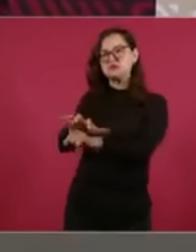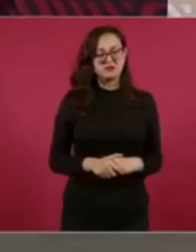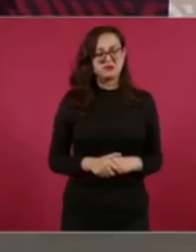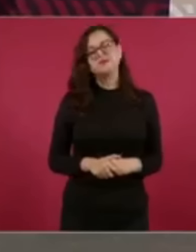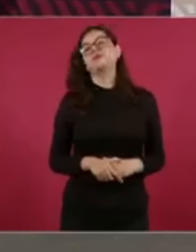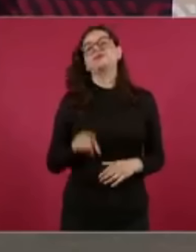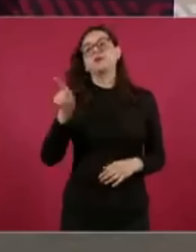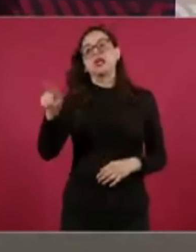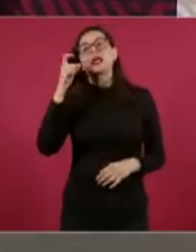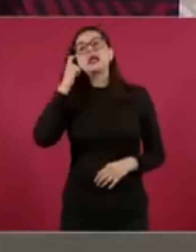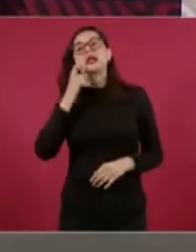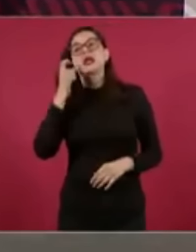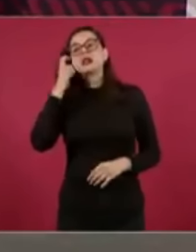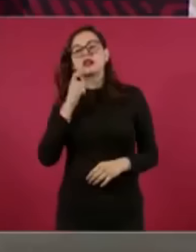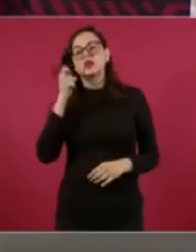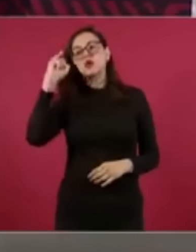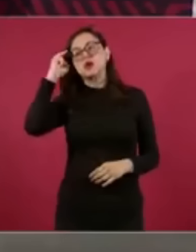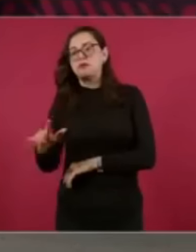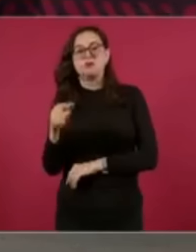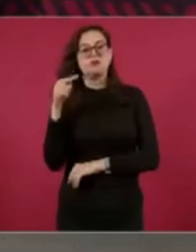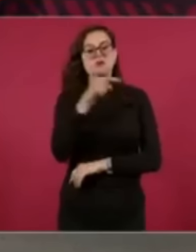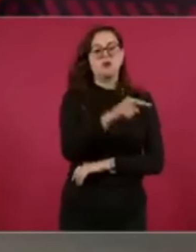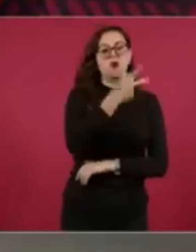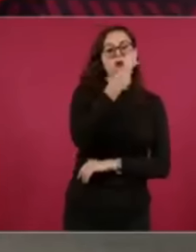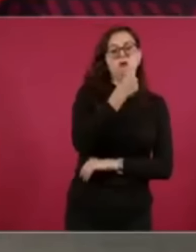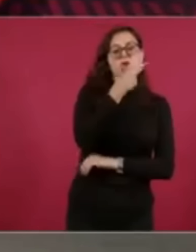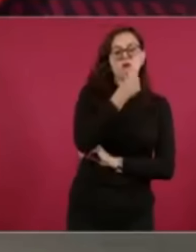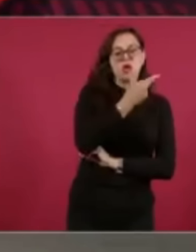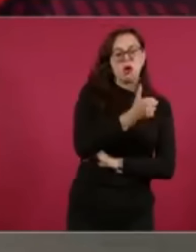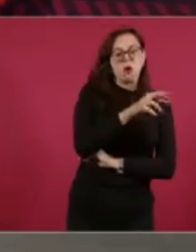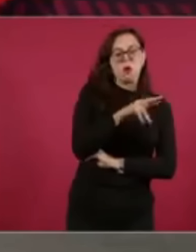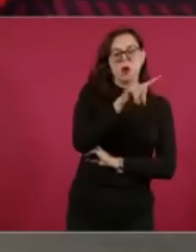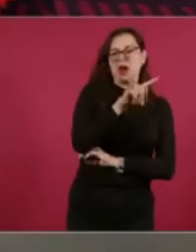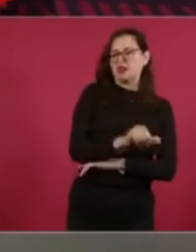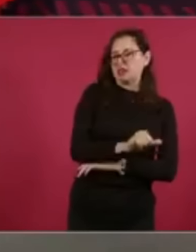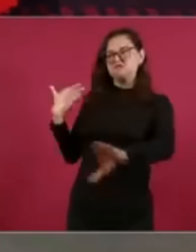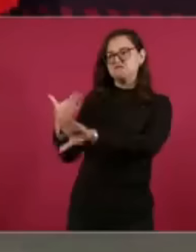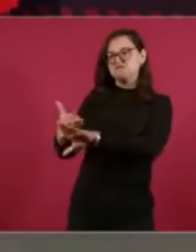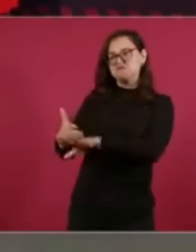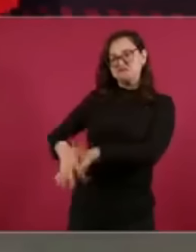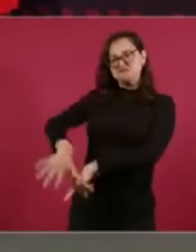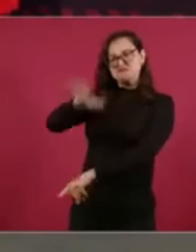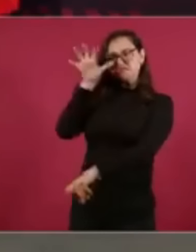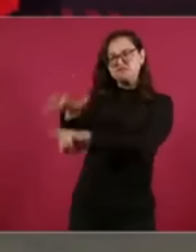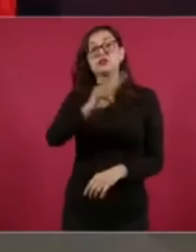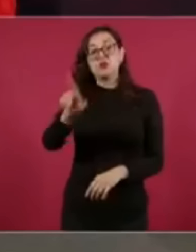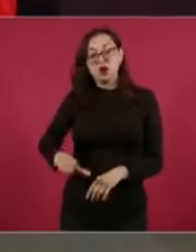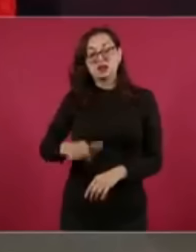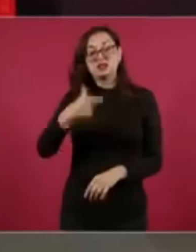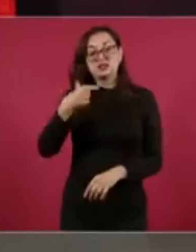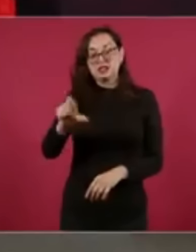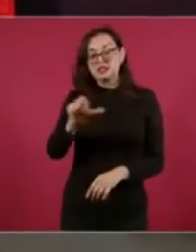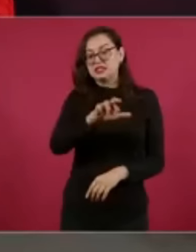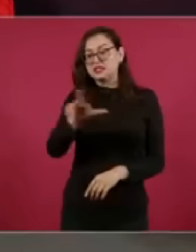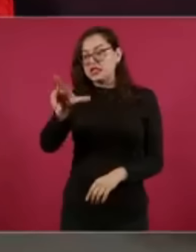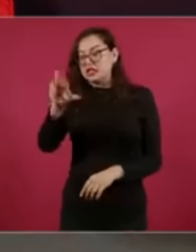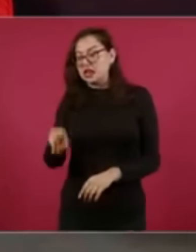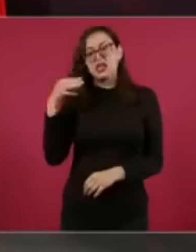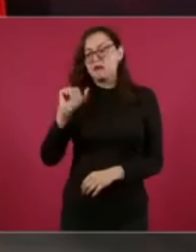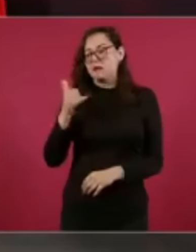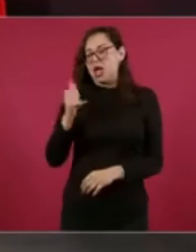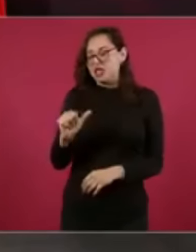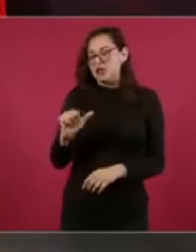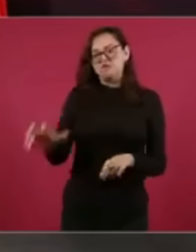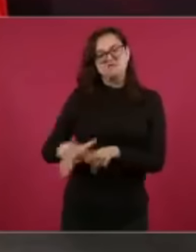Guerrero reprimiendo campesinos. Estuvo de militar en Quintana Roo reprimiendo